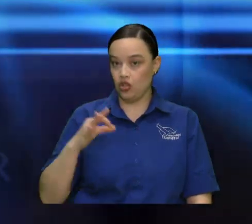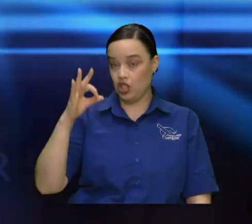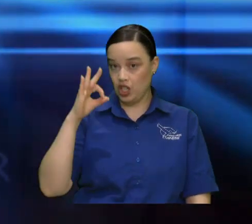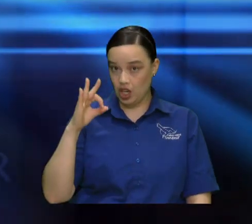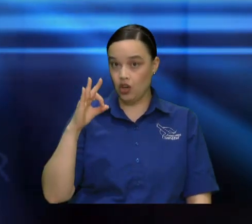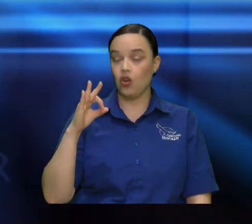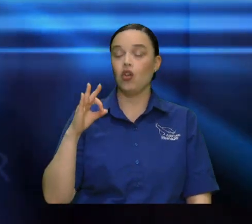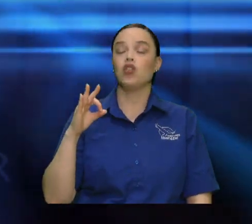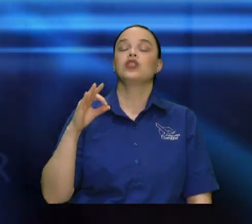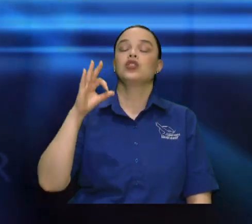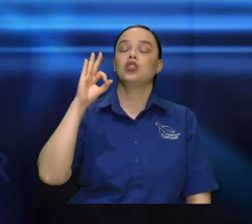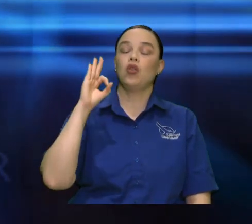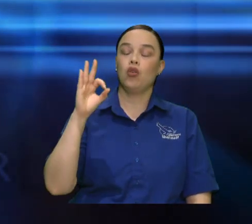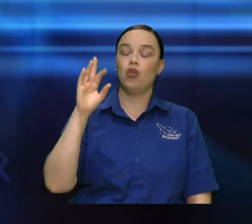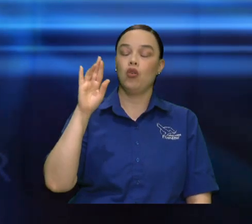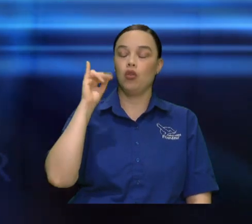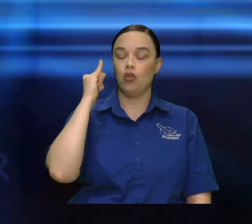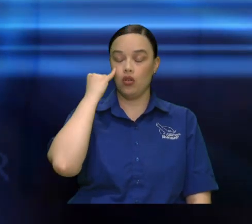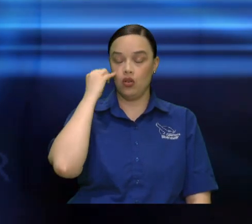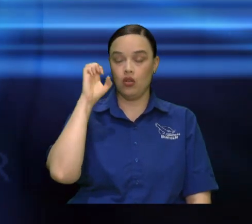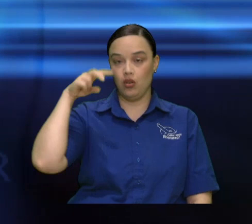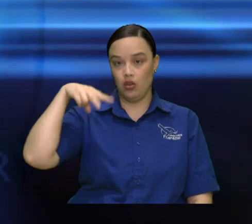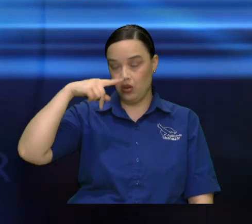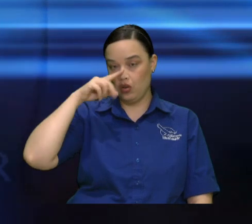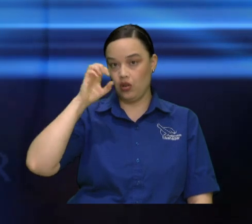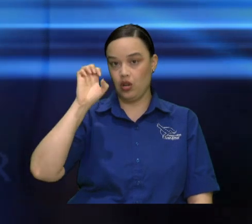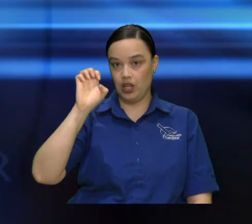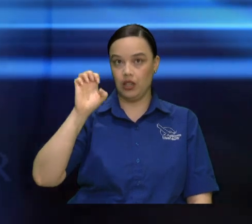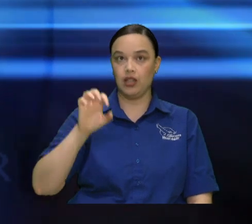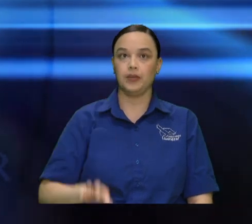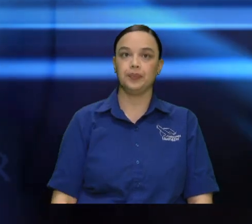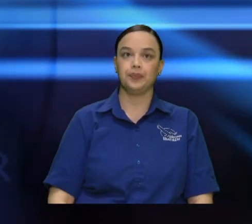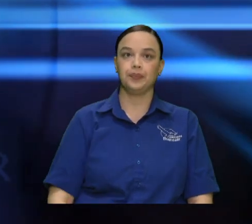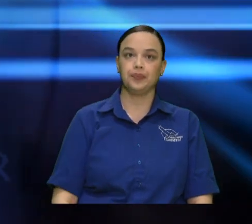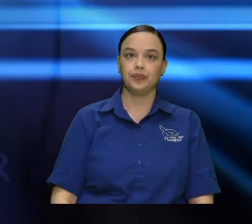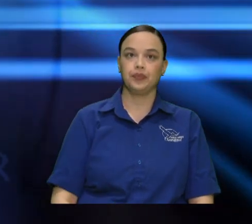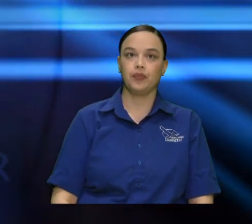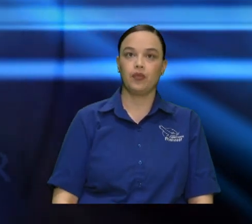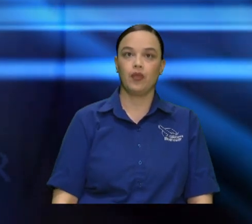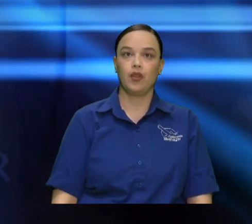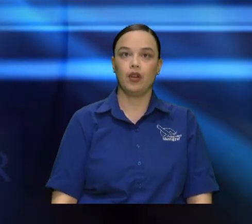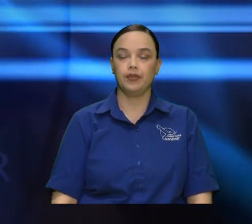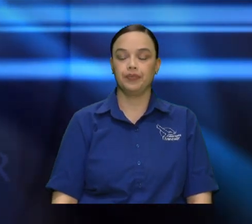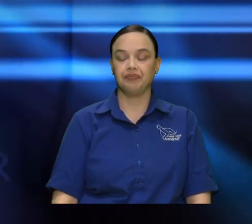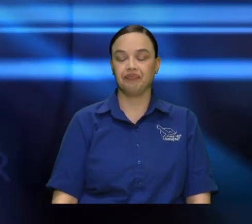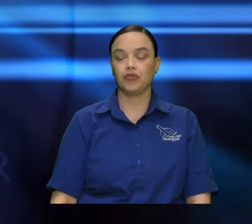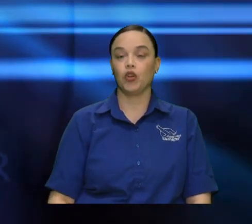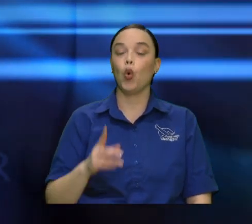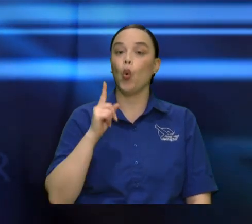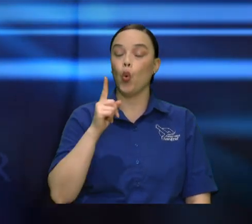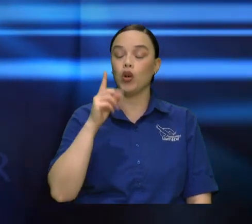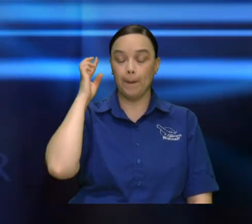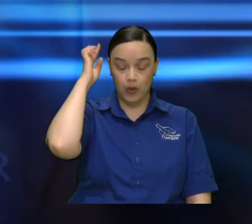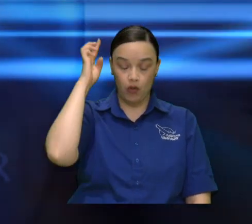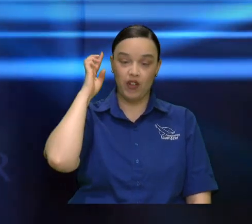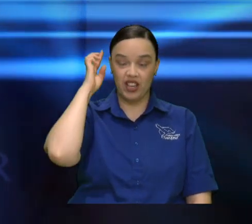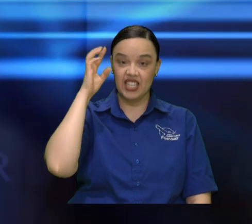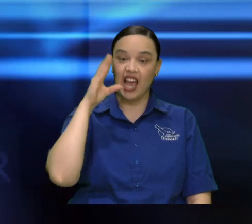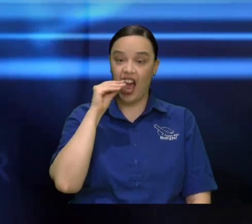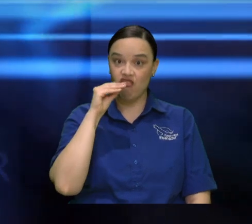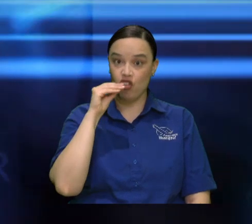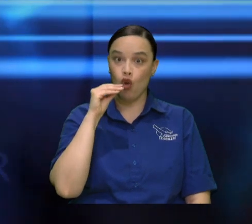hermano esto a mí me impresionó una de las profecías hablaba de eso y definitivamente dios está en el asunto y